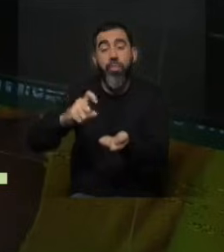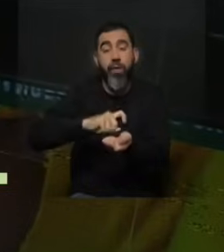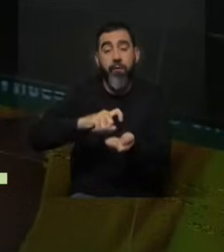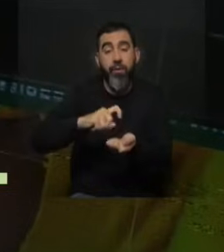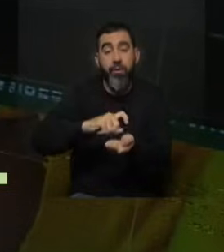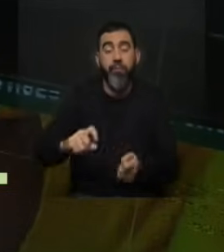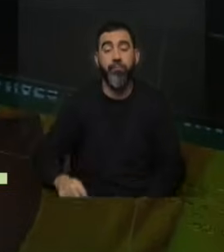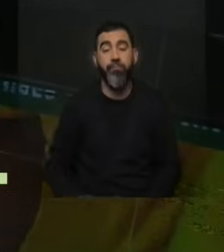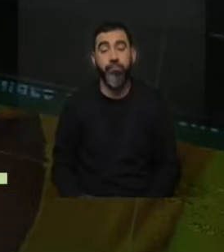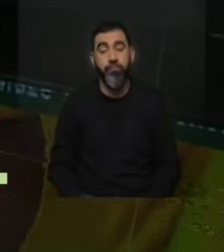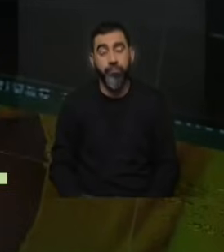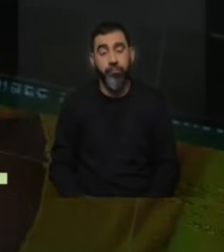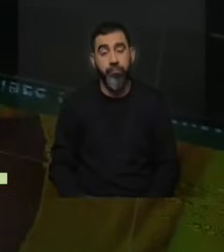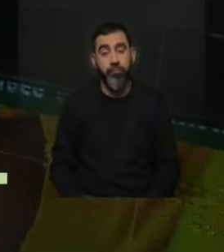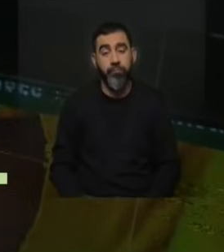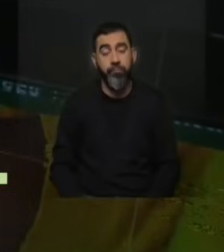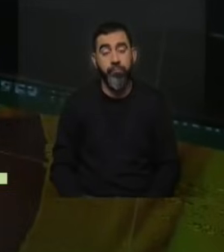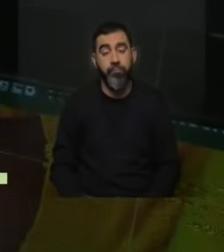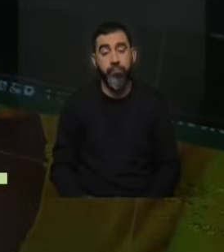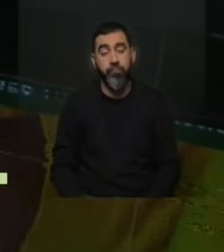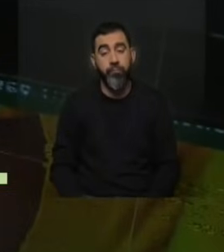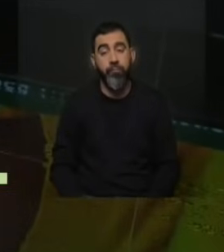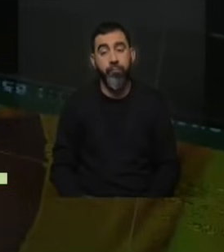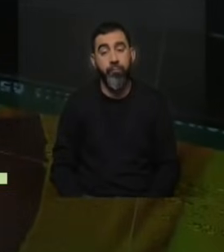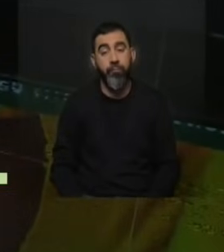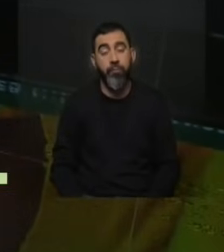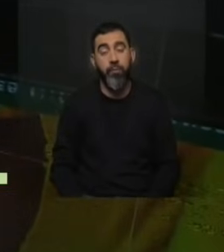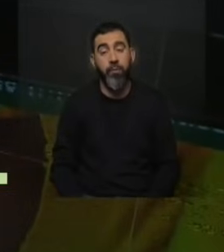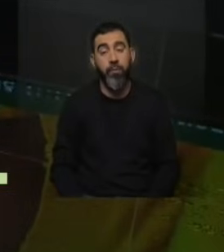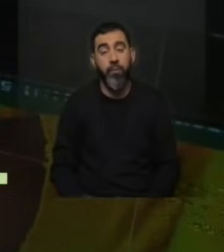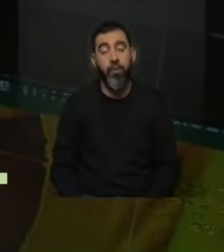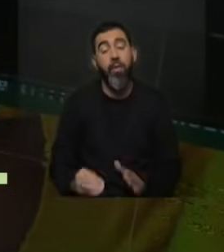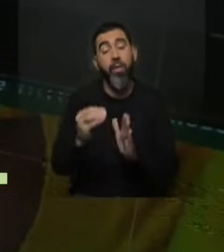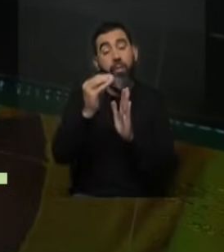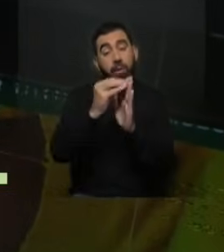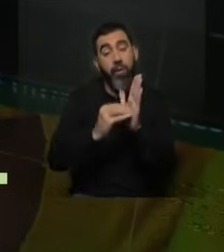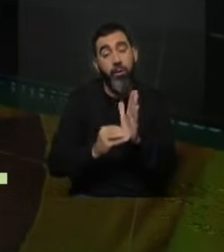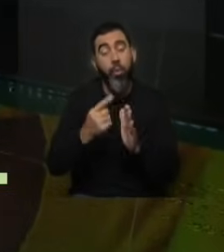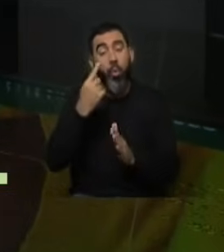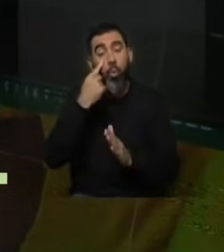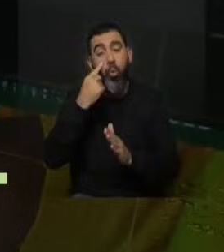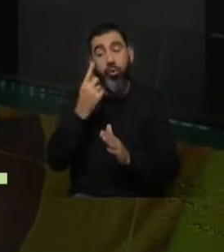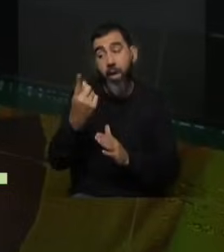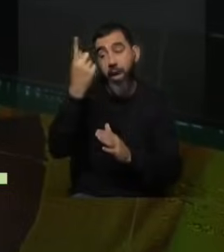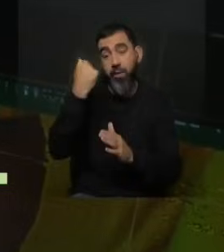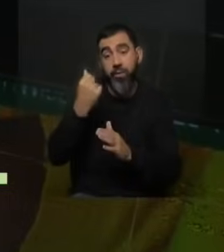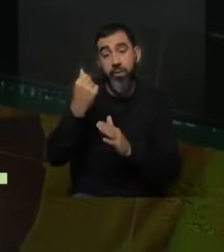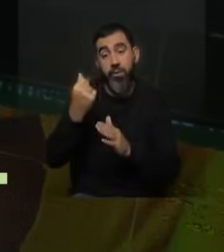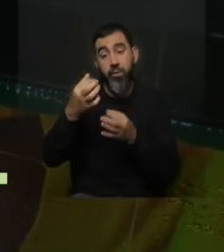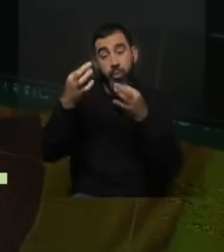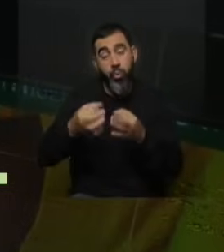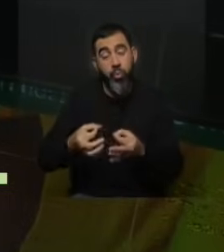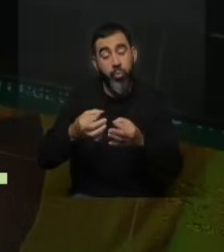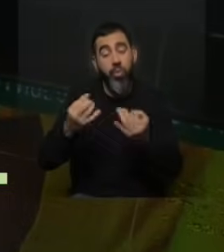registro realizado por la anep en acuerdo con la asociación de diabéticos del Uruguay el dato se conoció ayer durante la